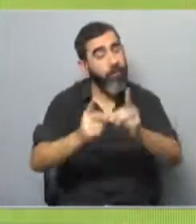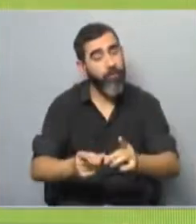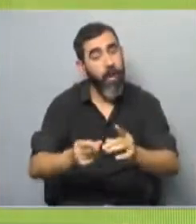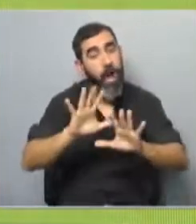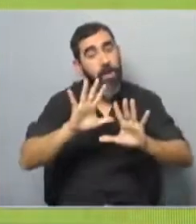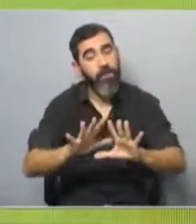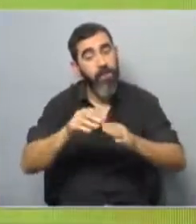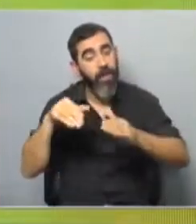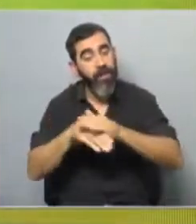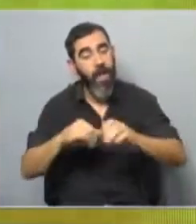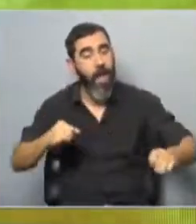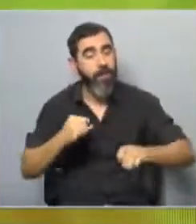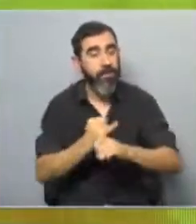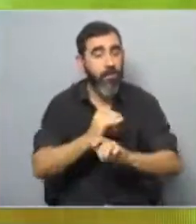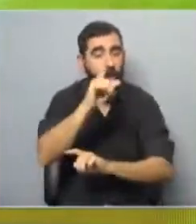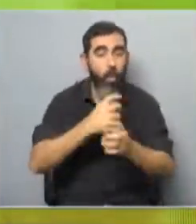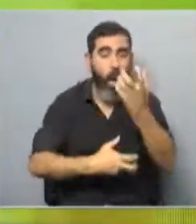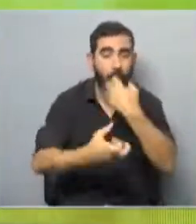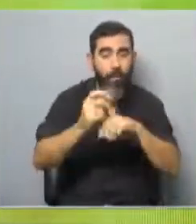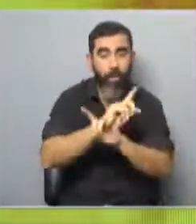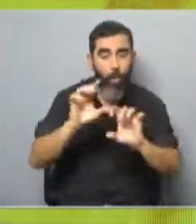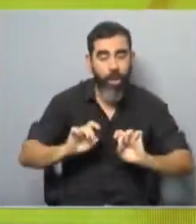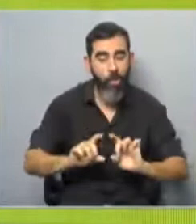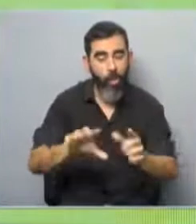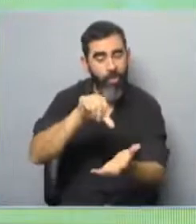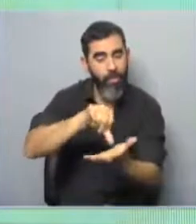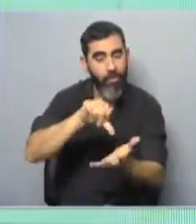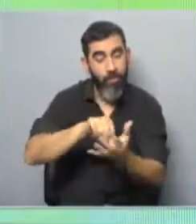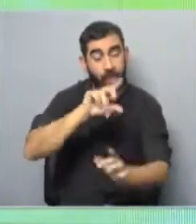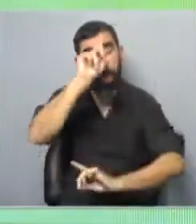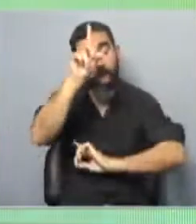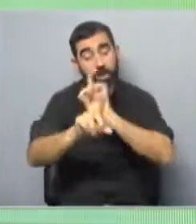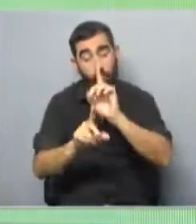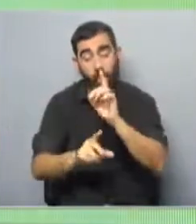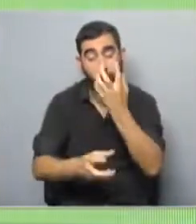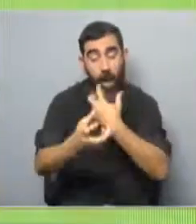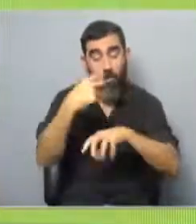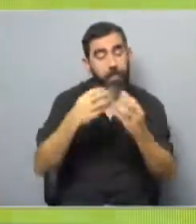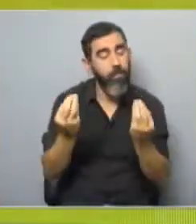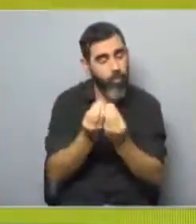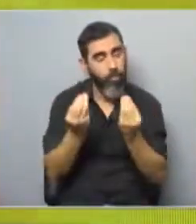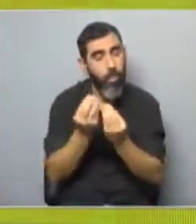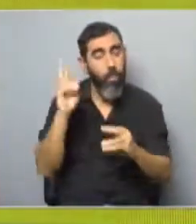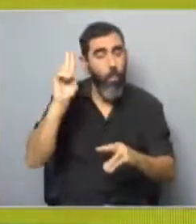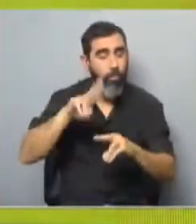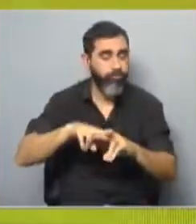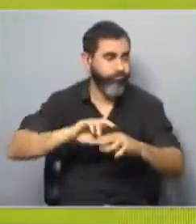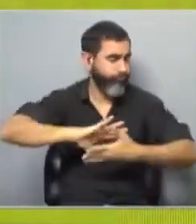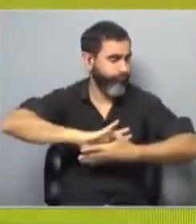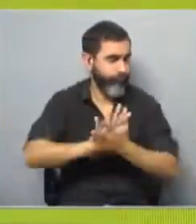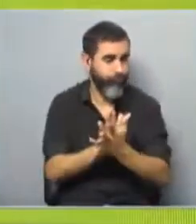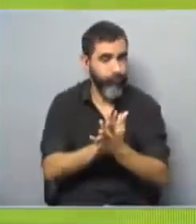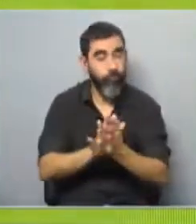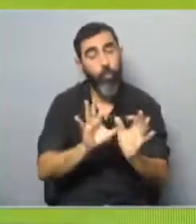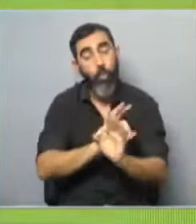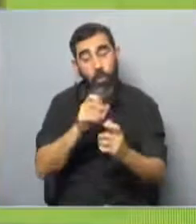entran en forma incidental especies, ¿no? Que son exóticas. Y muchas de estas especies exóticas, muchas mueren, desaparecen en el lugar,